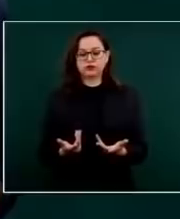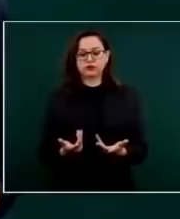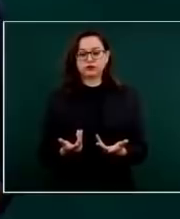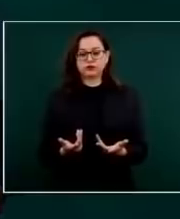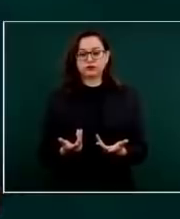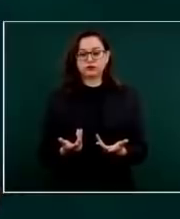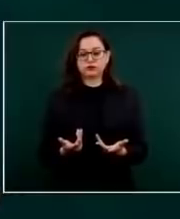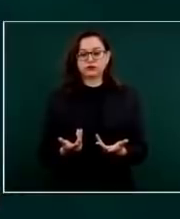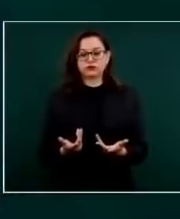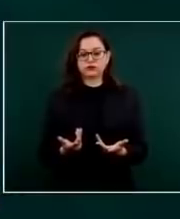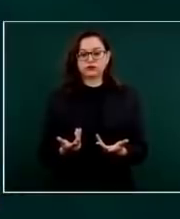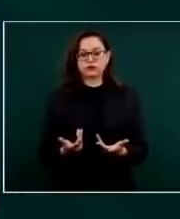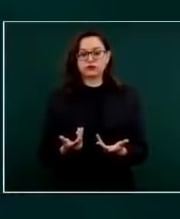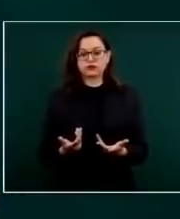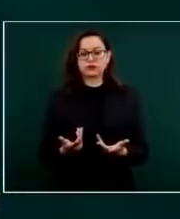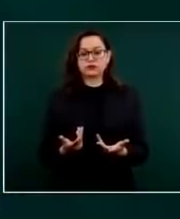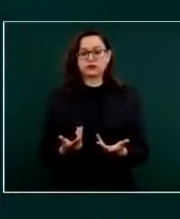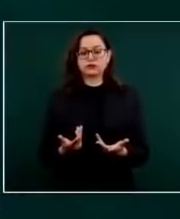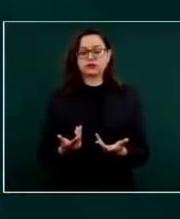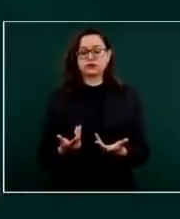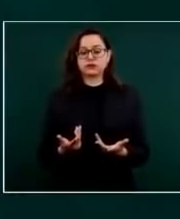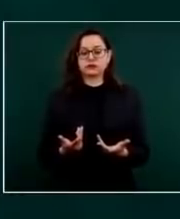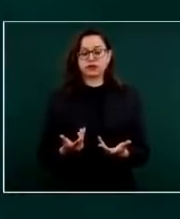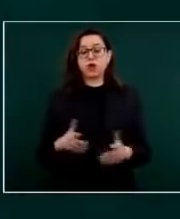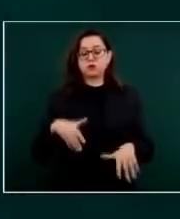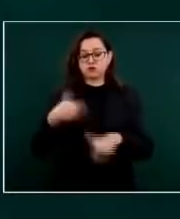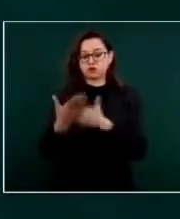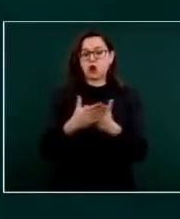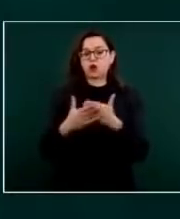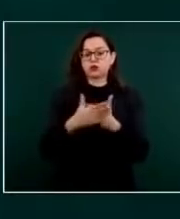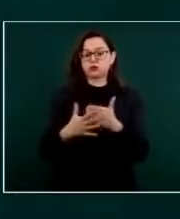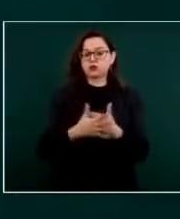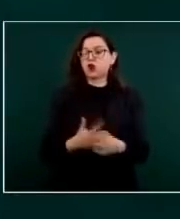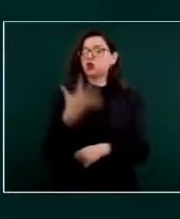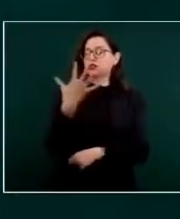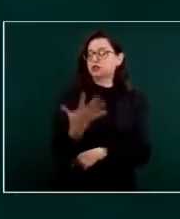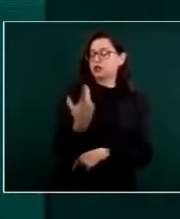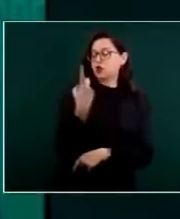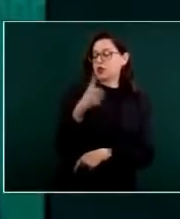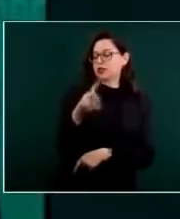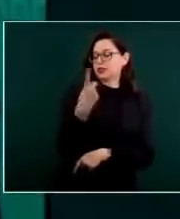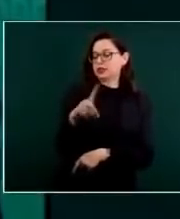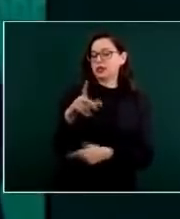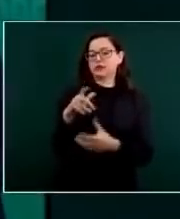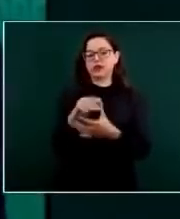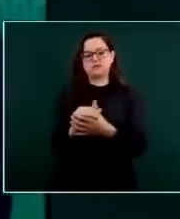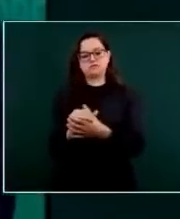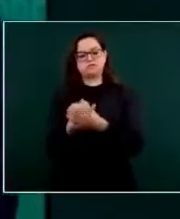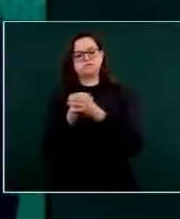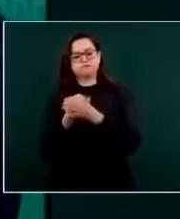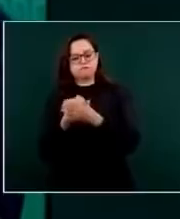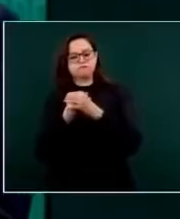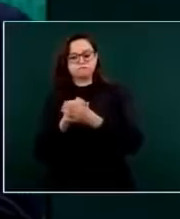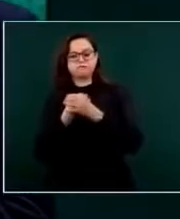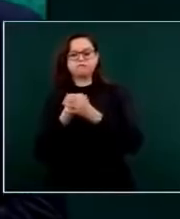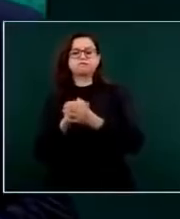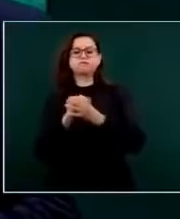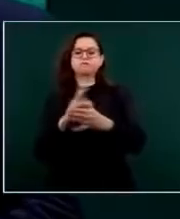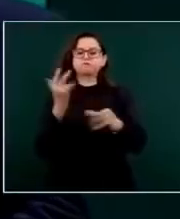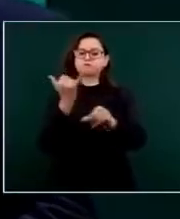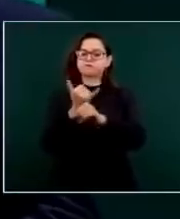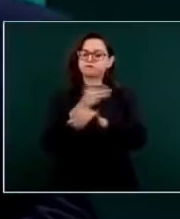es en su concepto del autoritarismo el uso de cubrebocas como una medida de